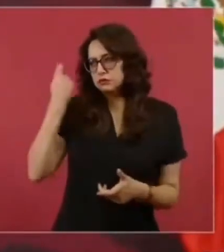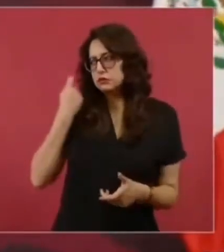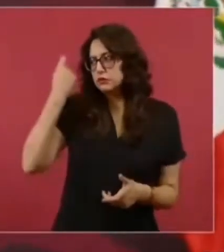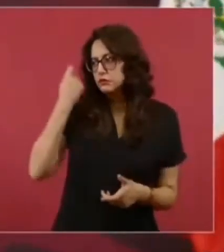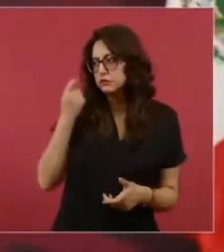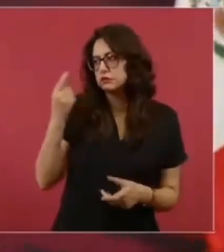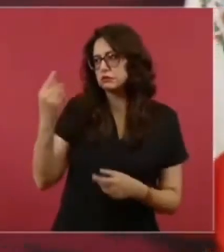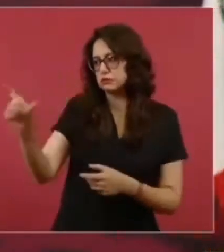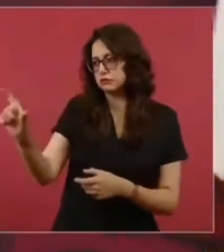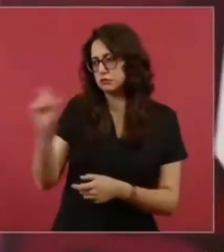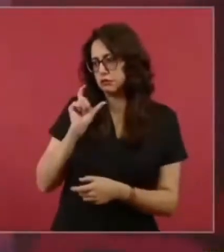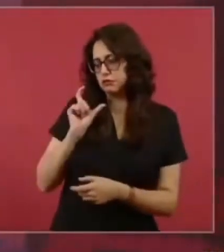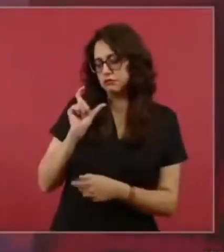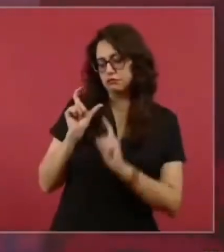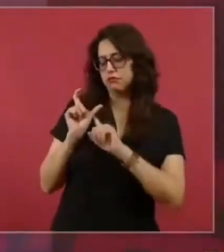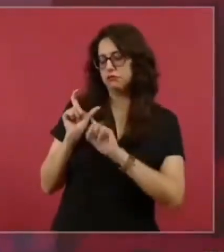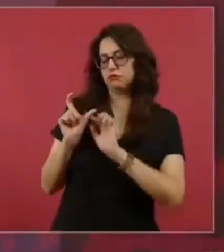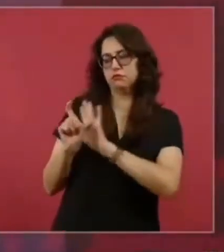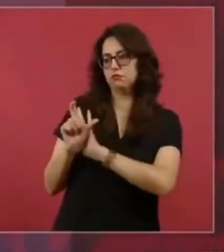No lo necesito.